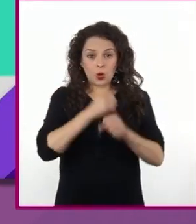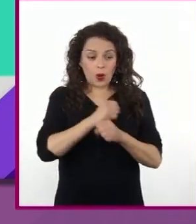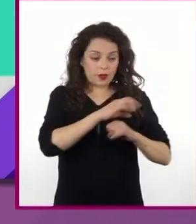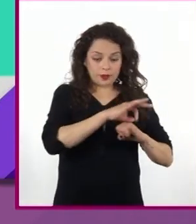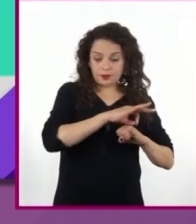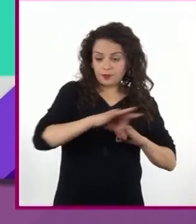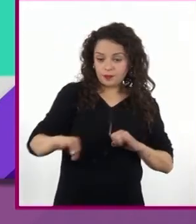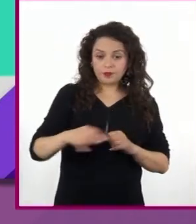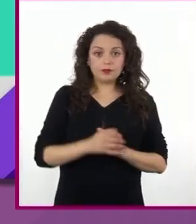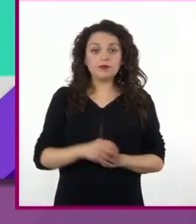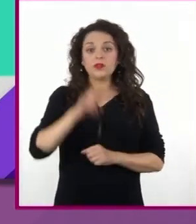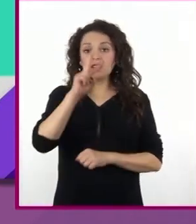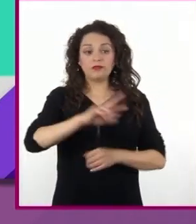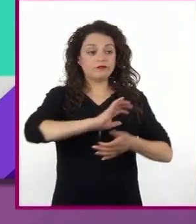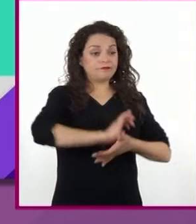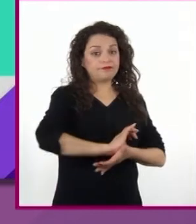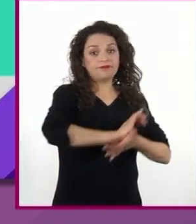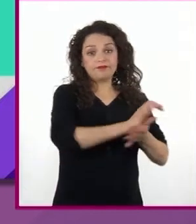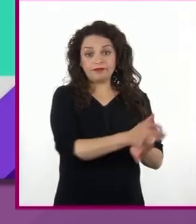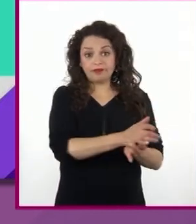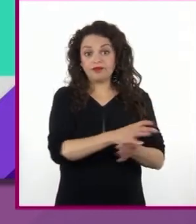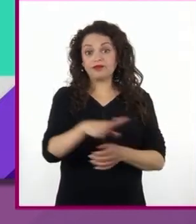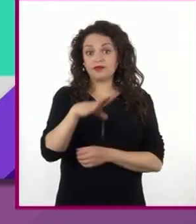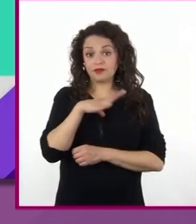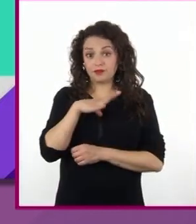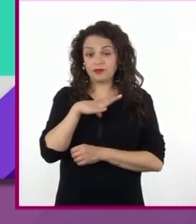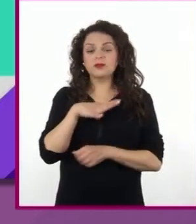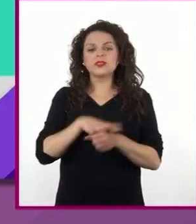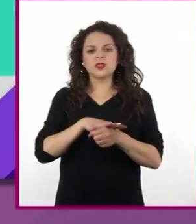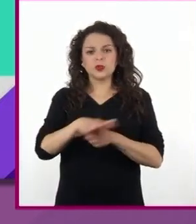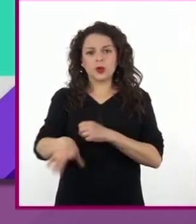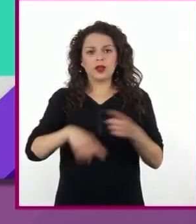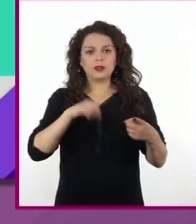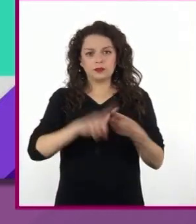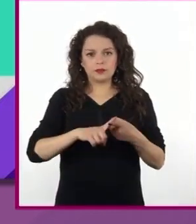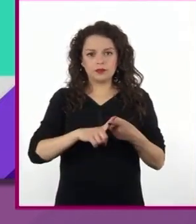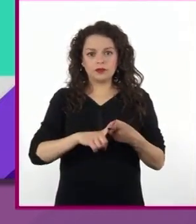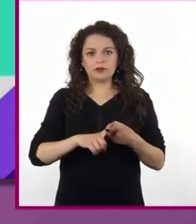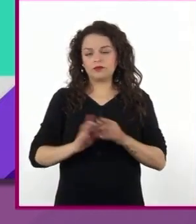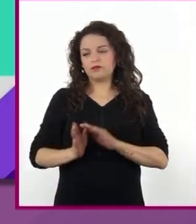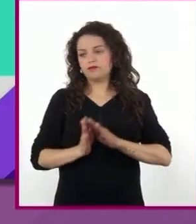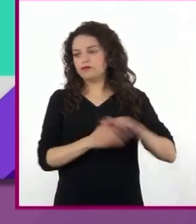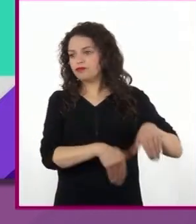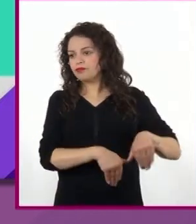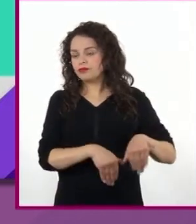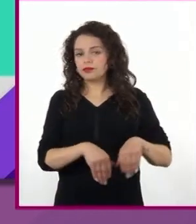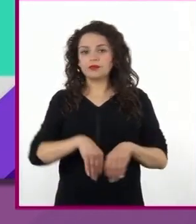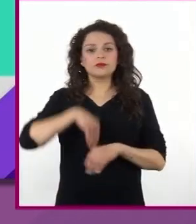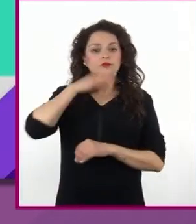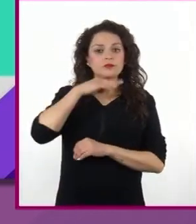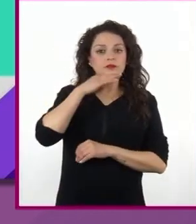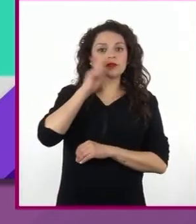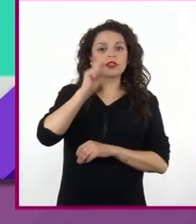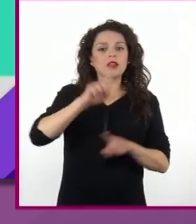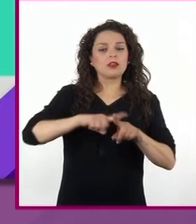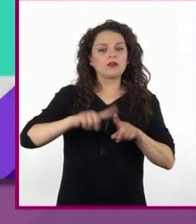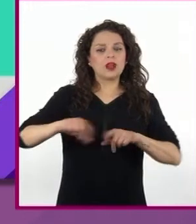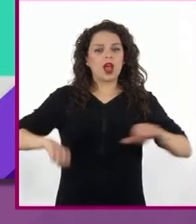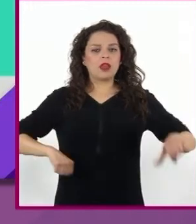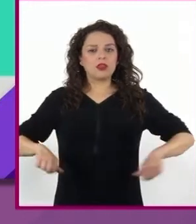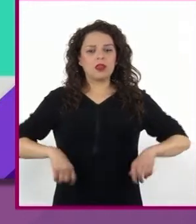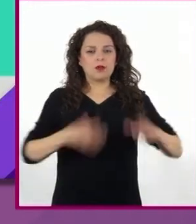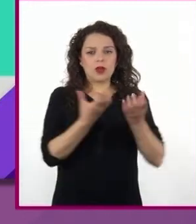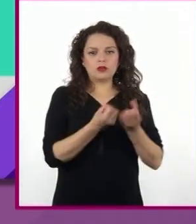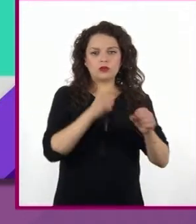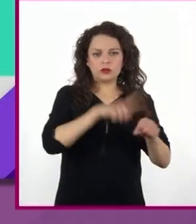las situaciones de discriminación que enfrentaron fueron rechazo o exclusión de actividades sociales, le hicieron